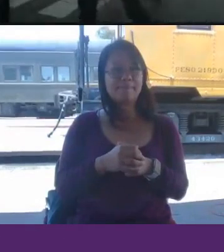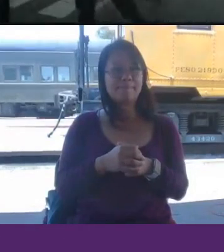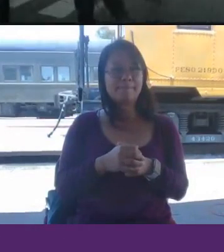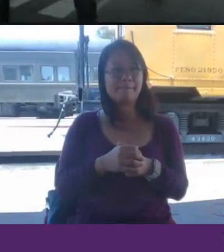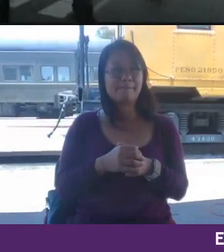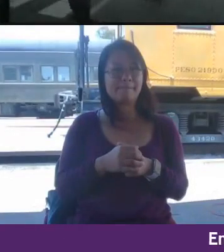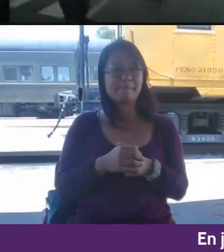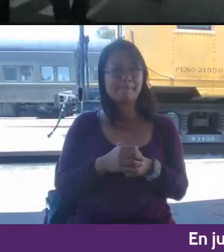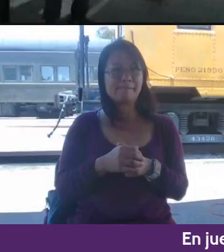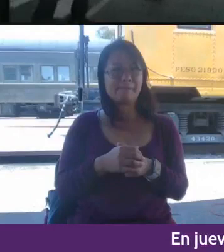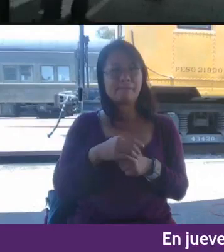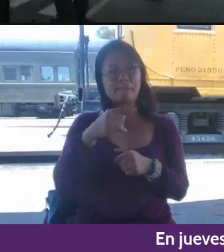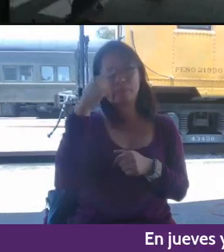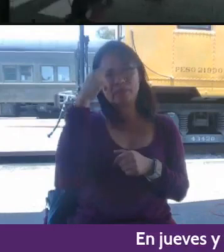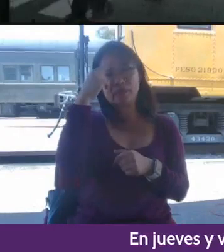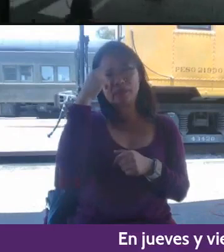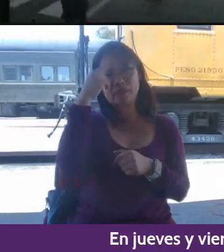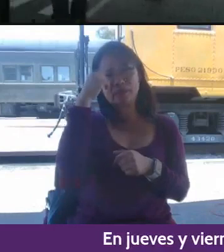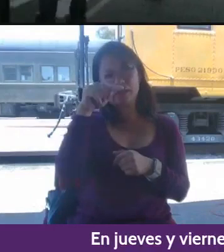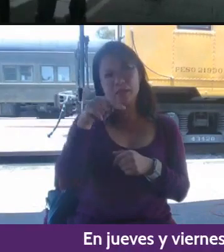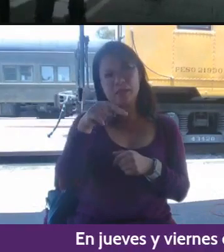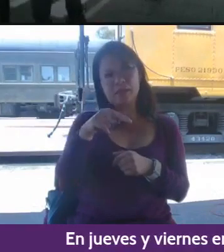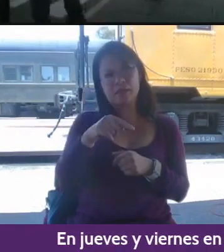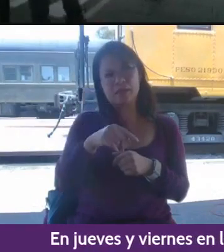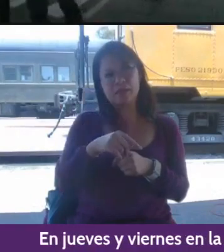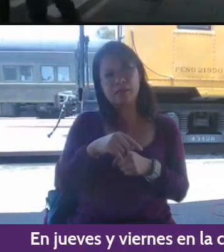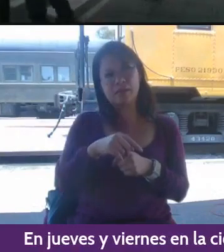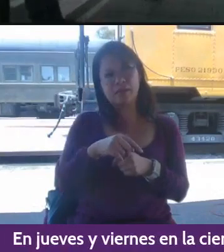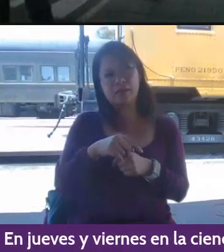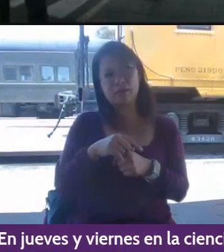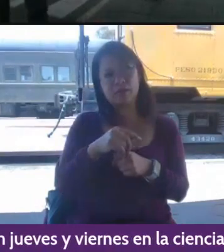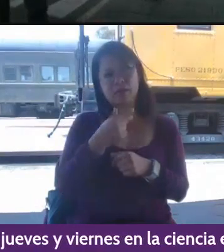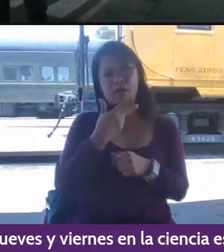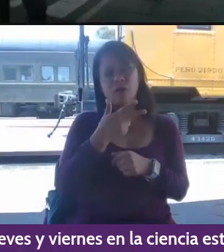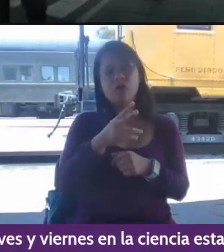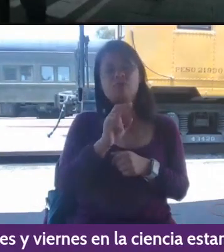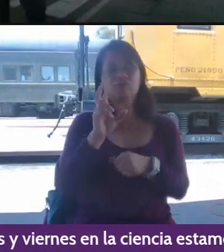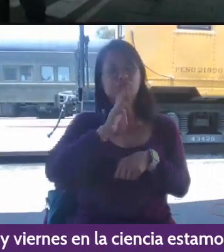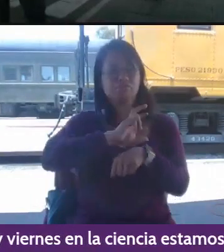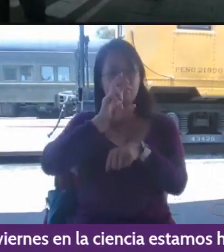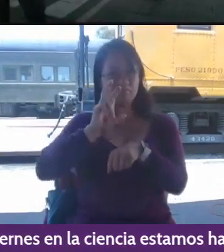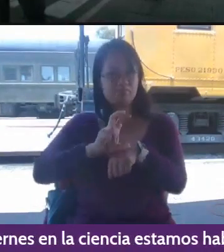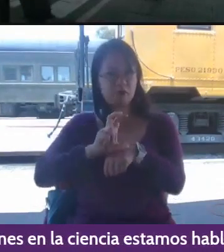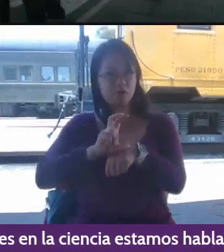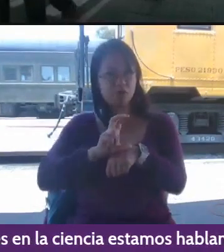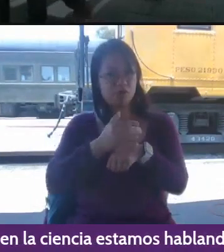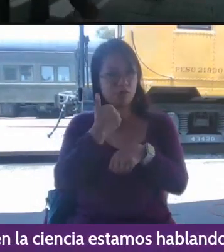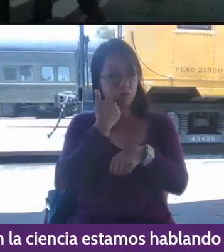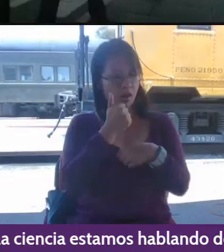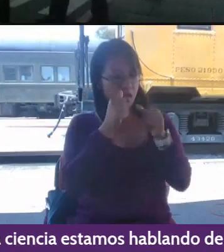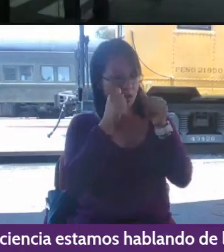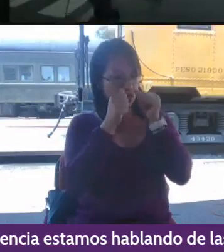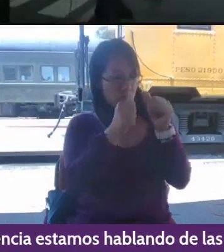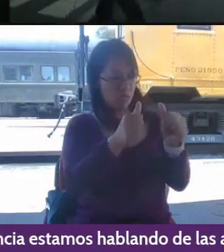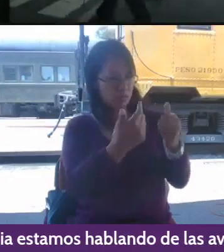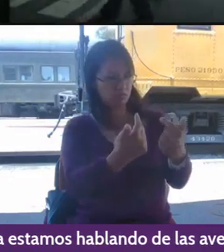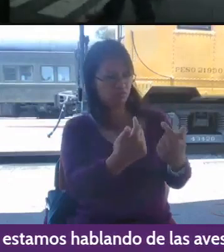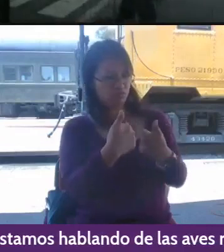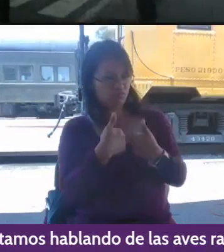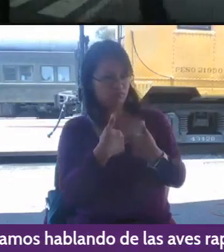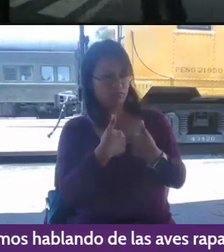reproducirse, o sea, sé que el macho quiere llamar la atención de la hembra, pero ¿cómo lo hace?